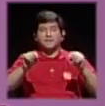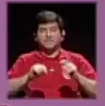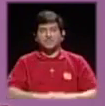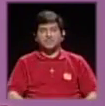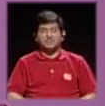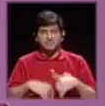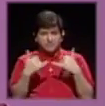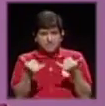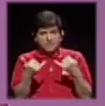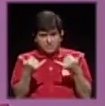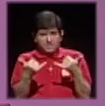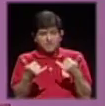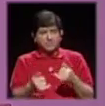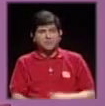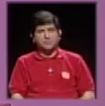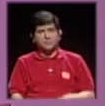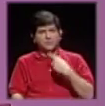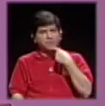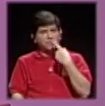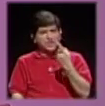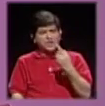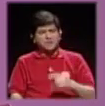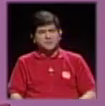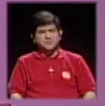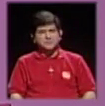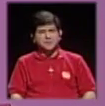Pero ahorita que estaba